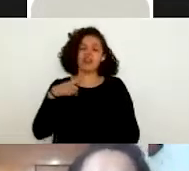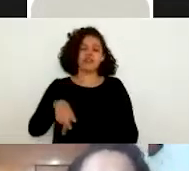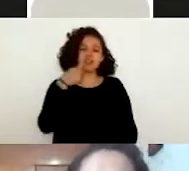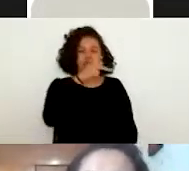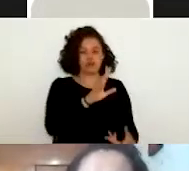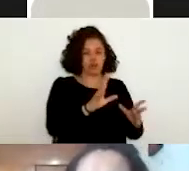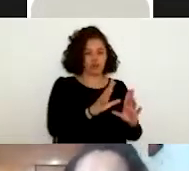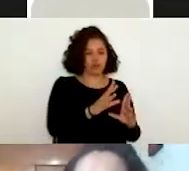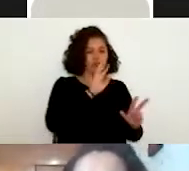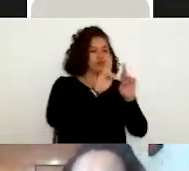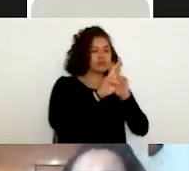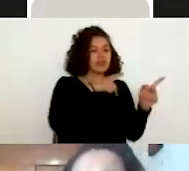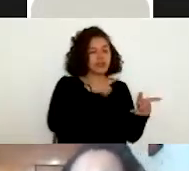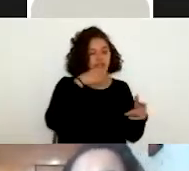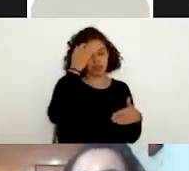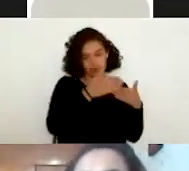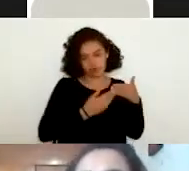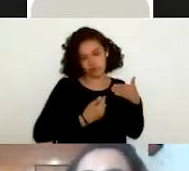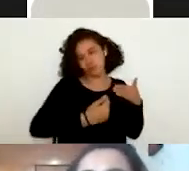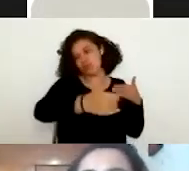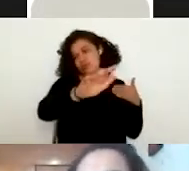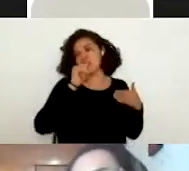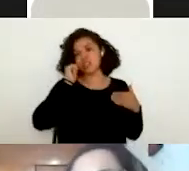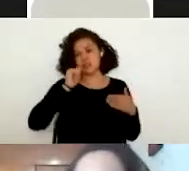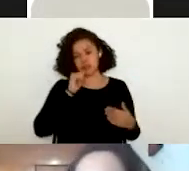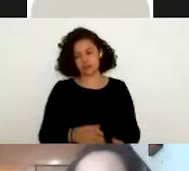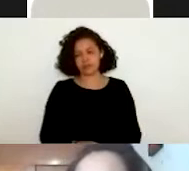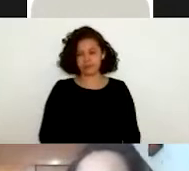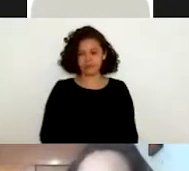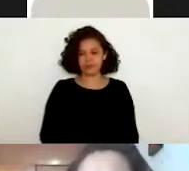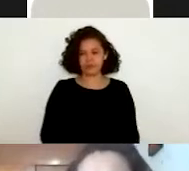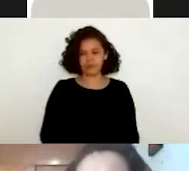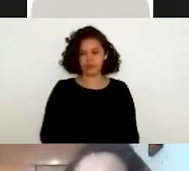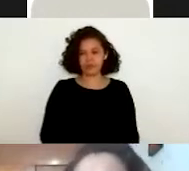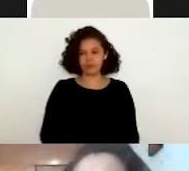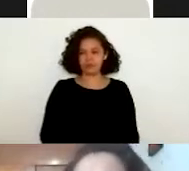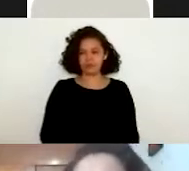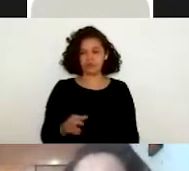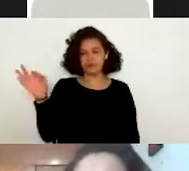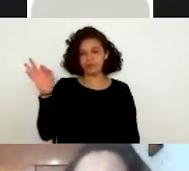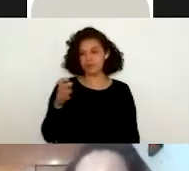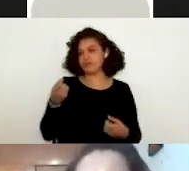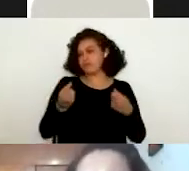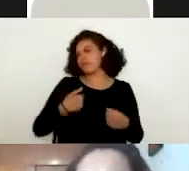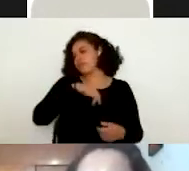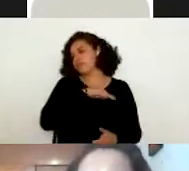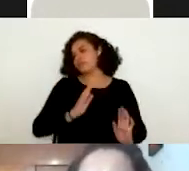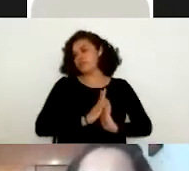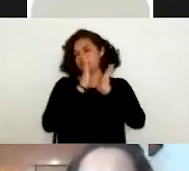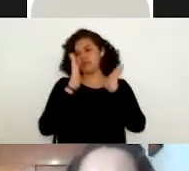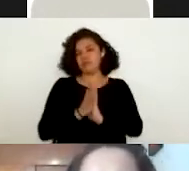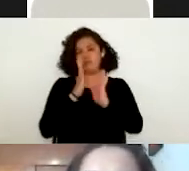ser permanentes en el tiempo. Si bien es probable que no podamos asegurar que con nuestra intervención